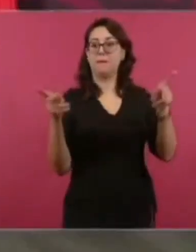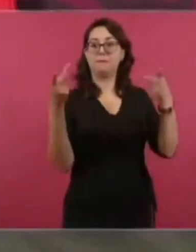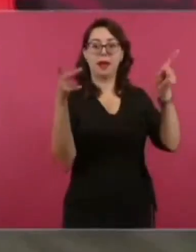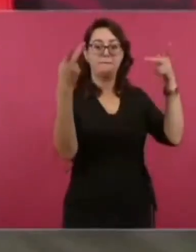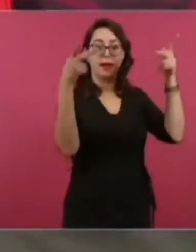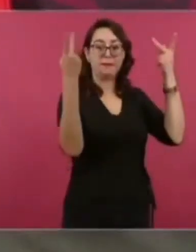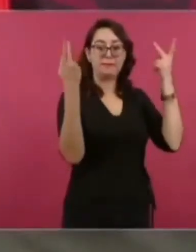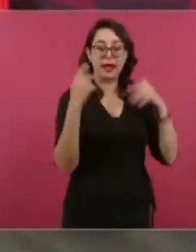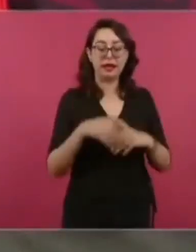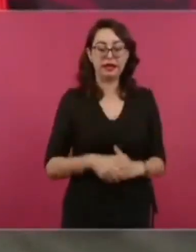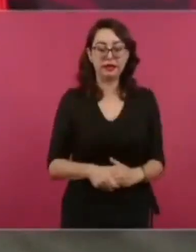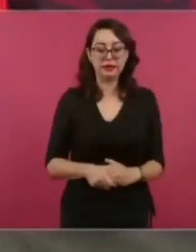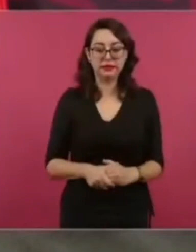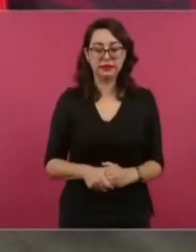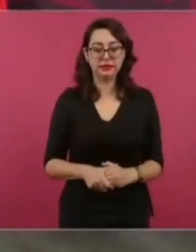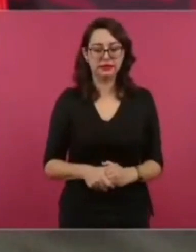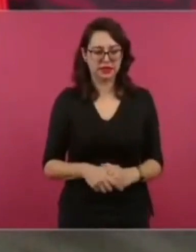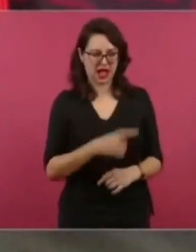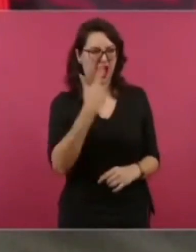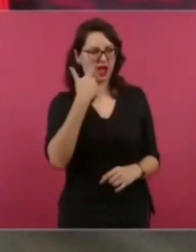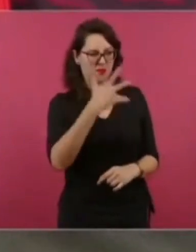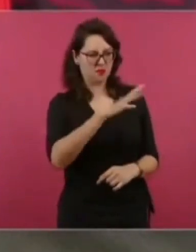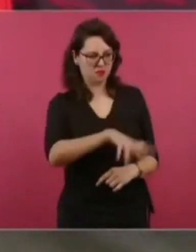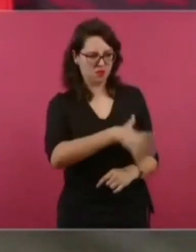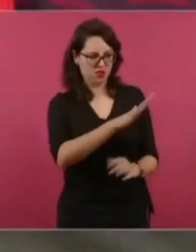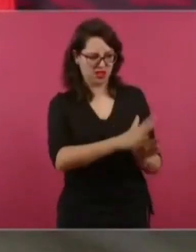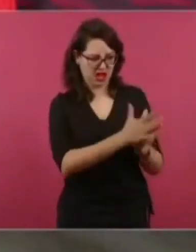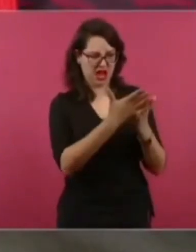si consiguen el libro,